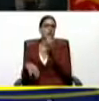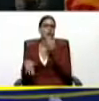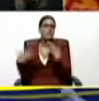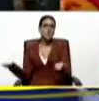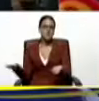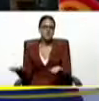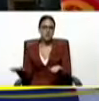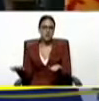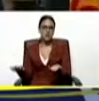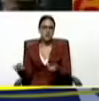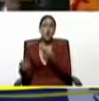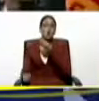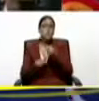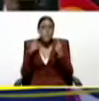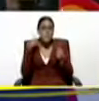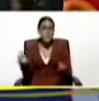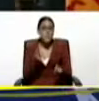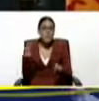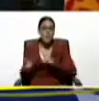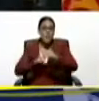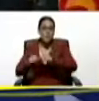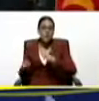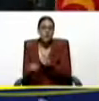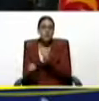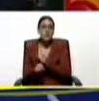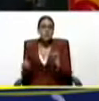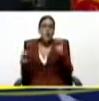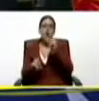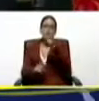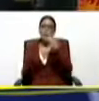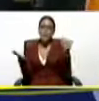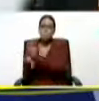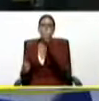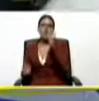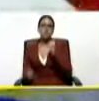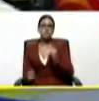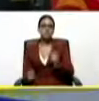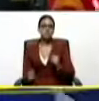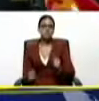O se pone las pilas o lo sacamos de ahí también.